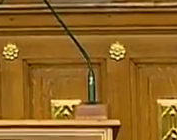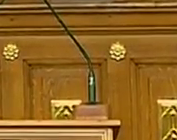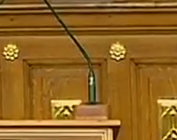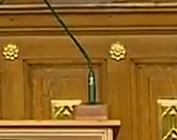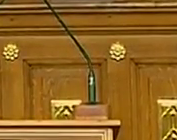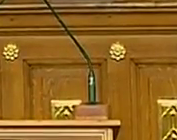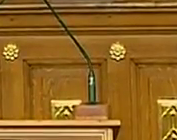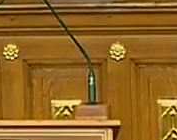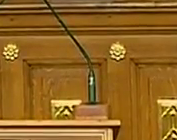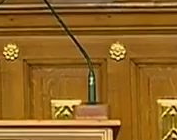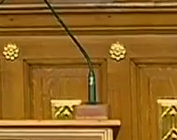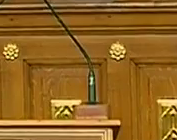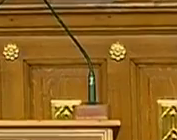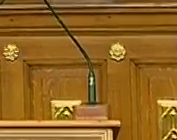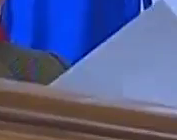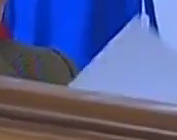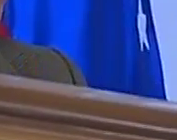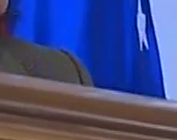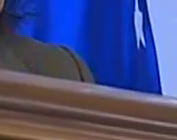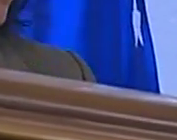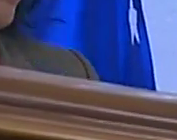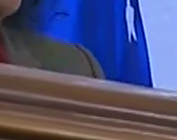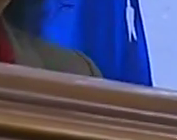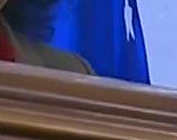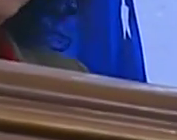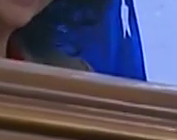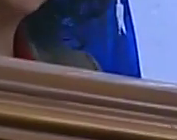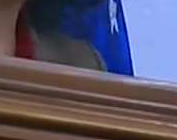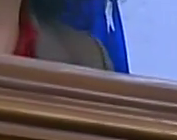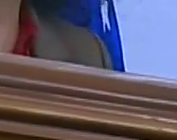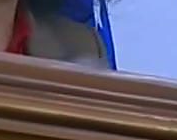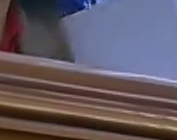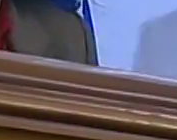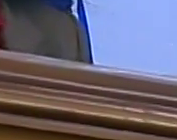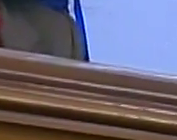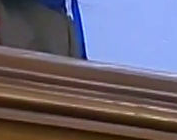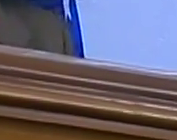de